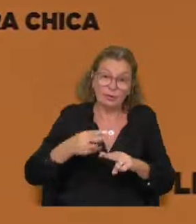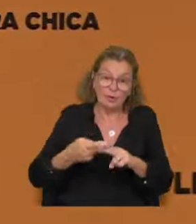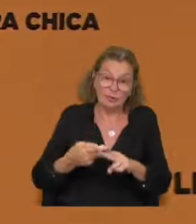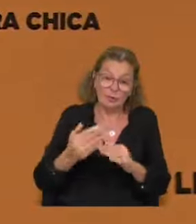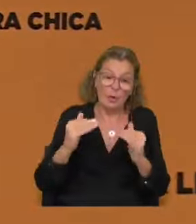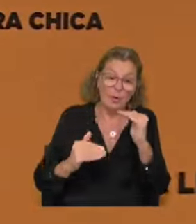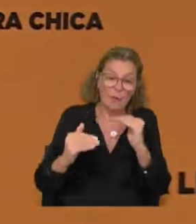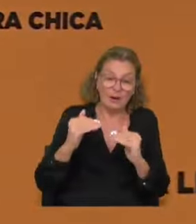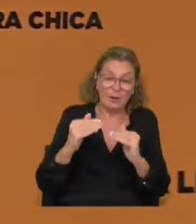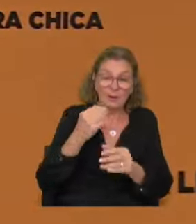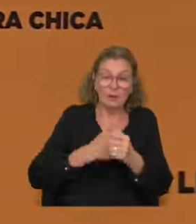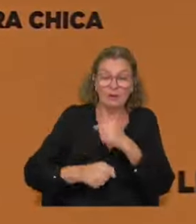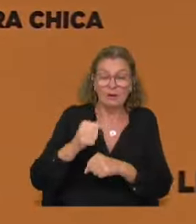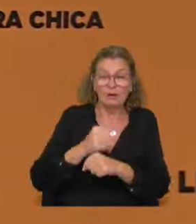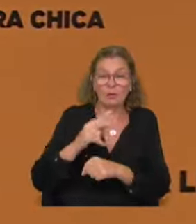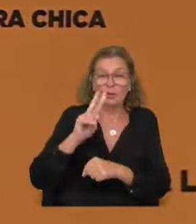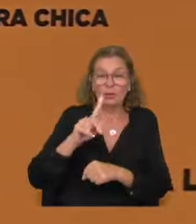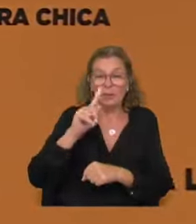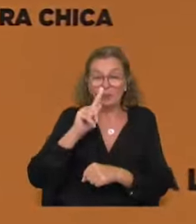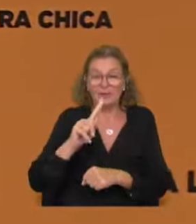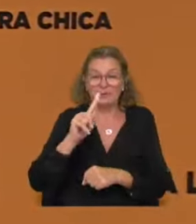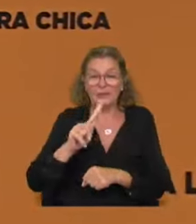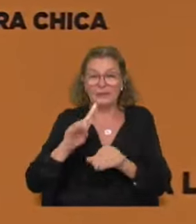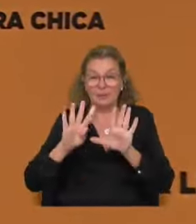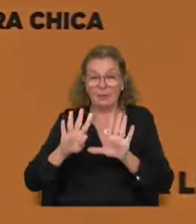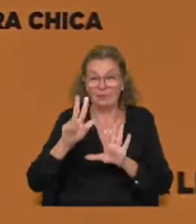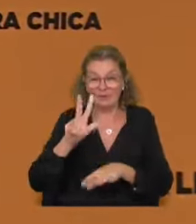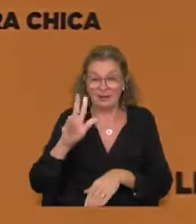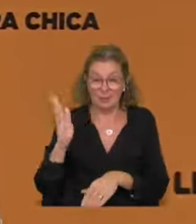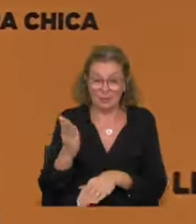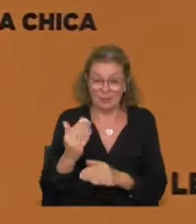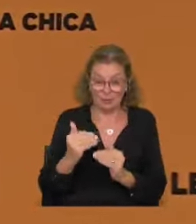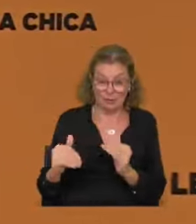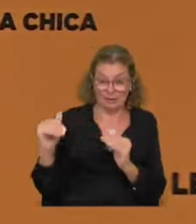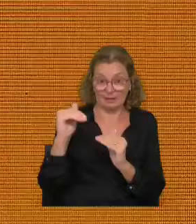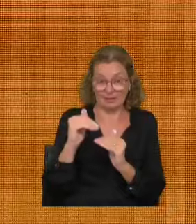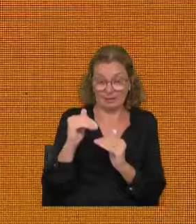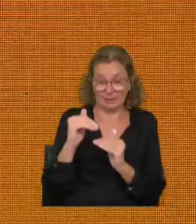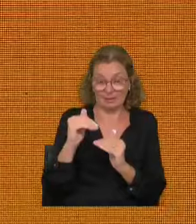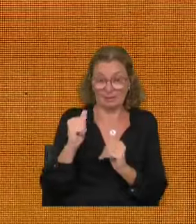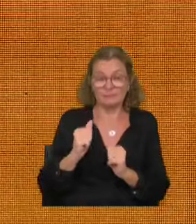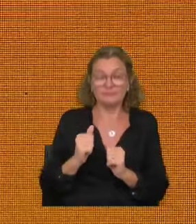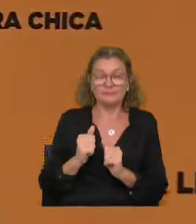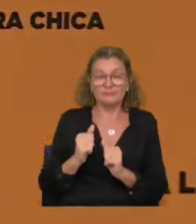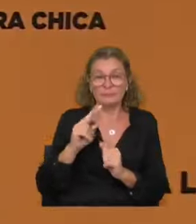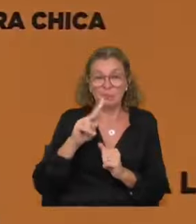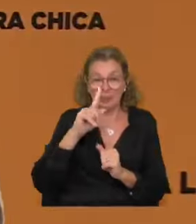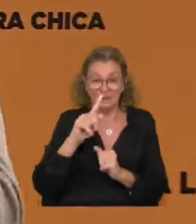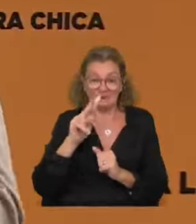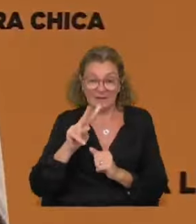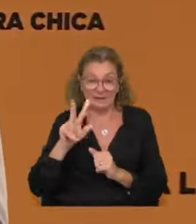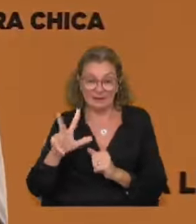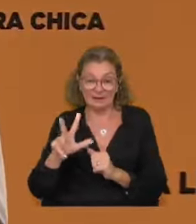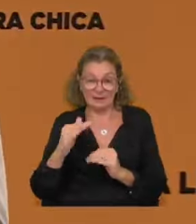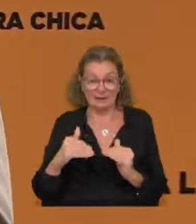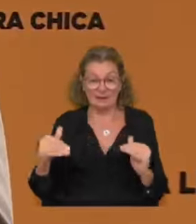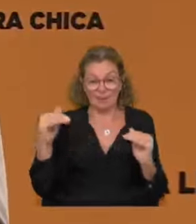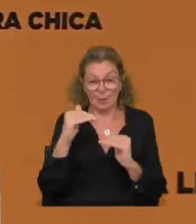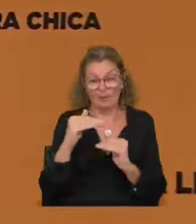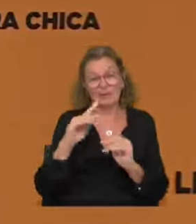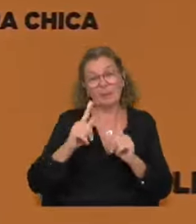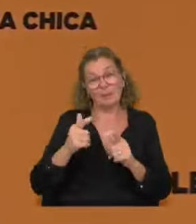la comparación con 2019 fue de 3% el crecimiento 2019-2023 la desigualdad